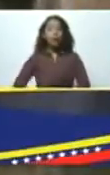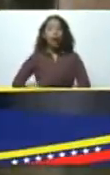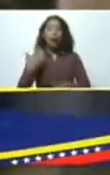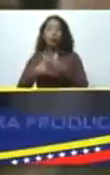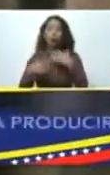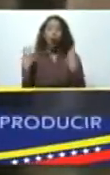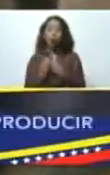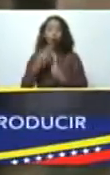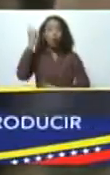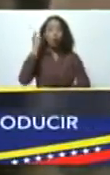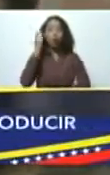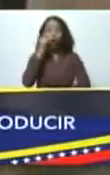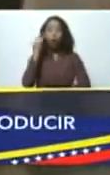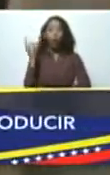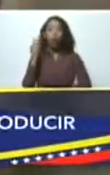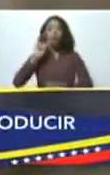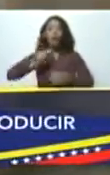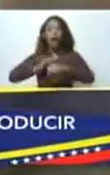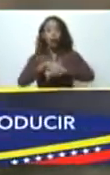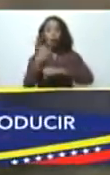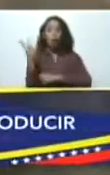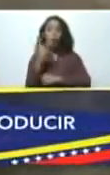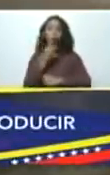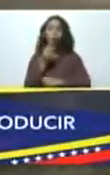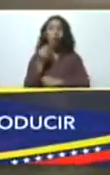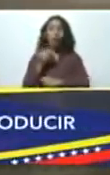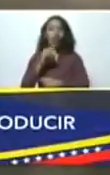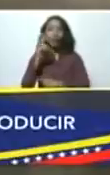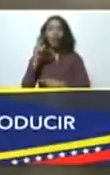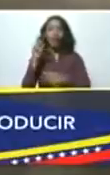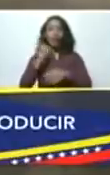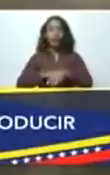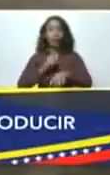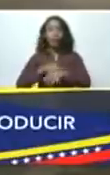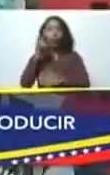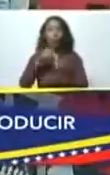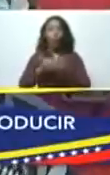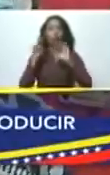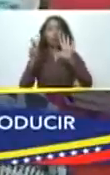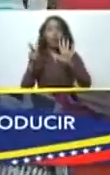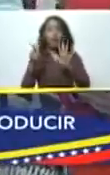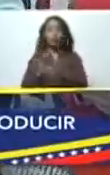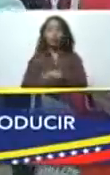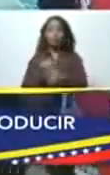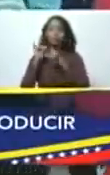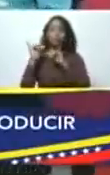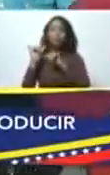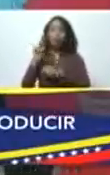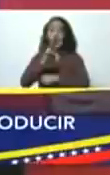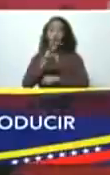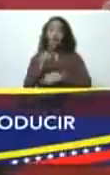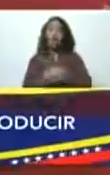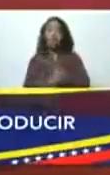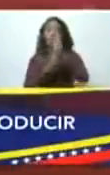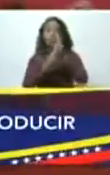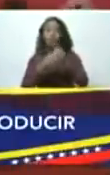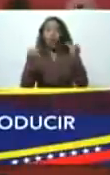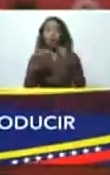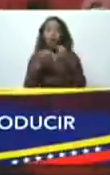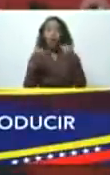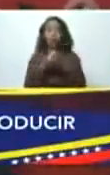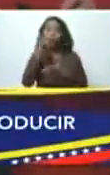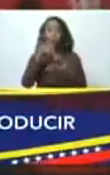Ricardo y Héctor, dos muchachos de la generación 2007. Así es. Ricardo y Héctor. Sí es. Dos de los líderes de la generación